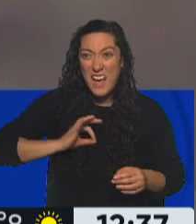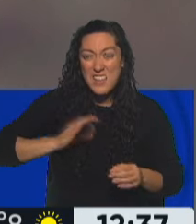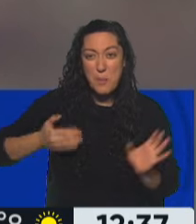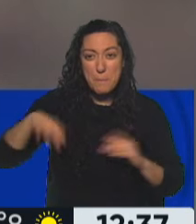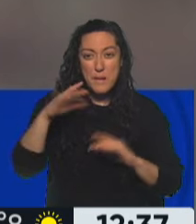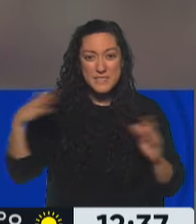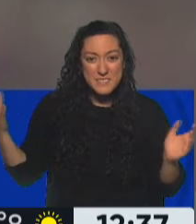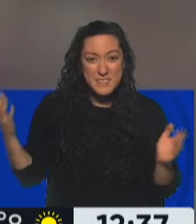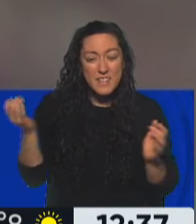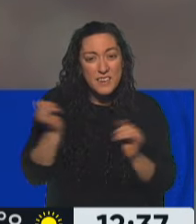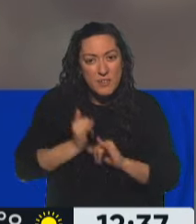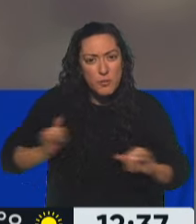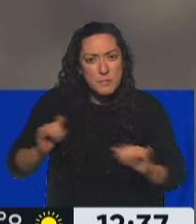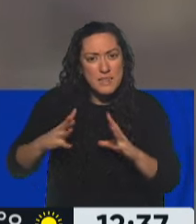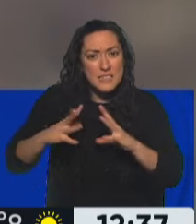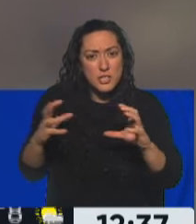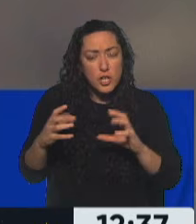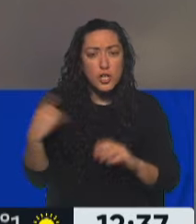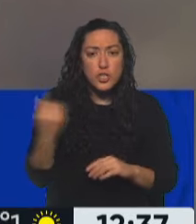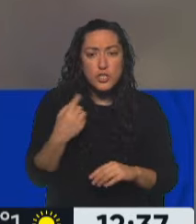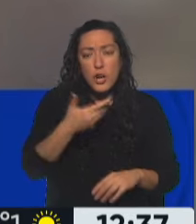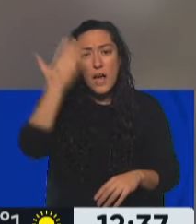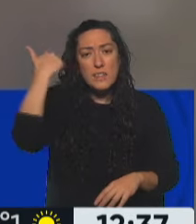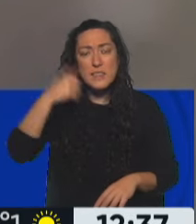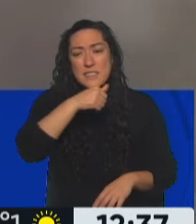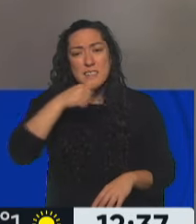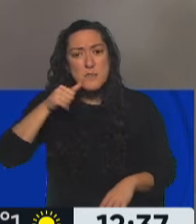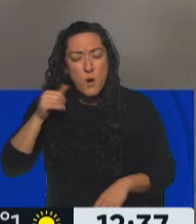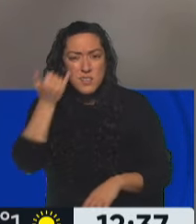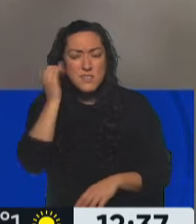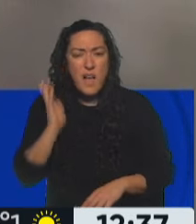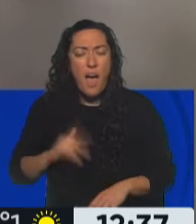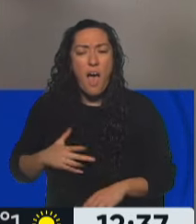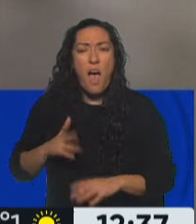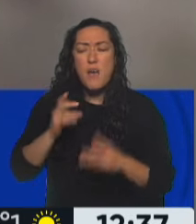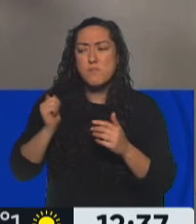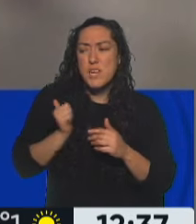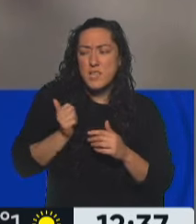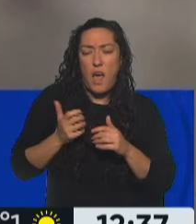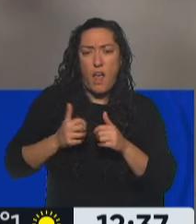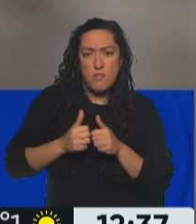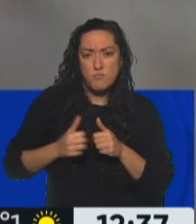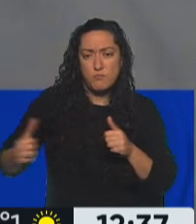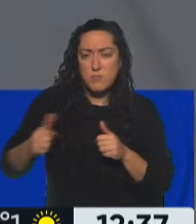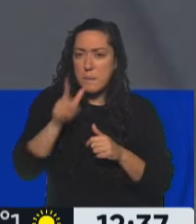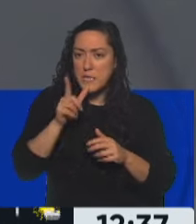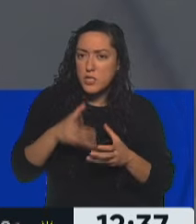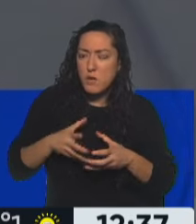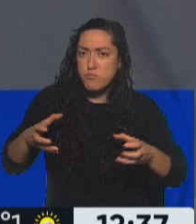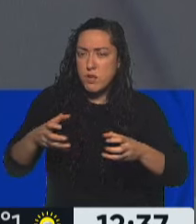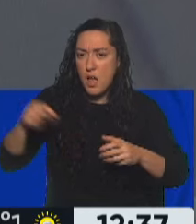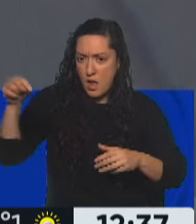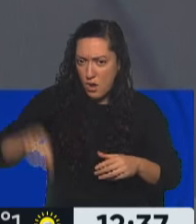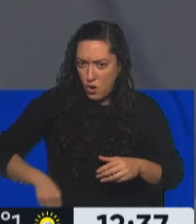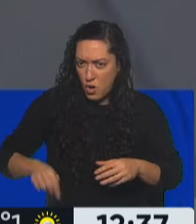hace 10 años aproximadamente visitar Taiwán y ya había grandes demostraciones militares y ya se hablaba de una tensión creciente.